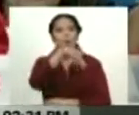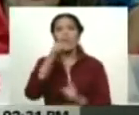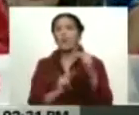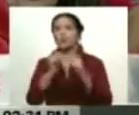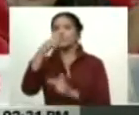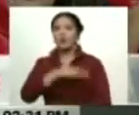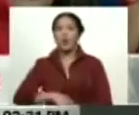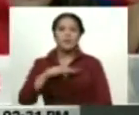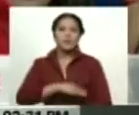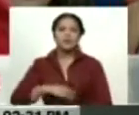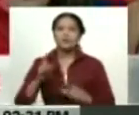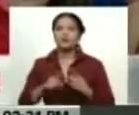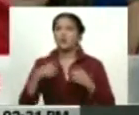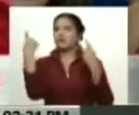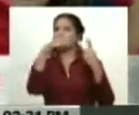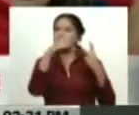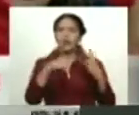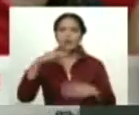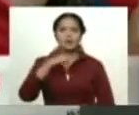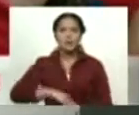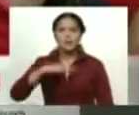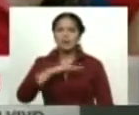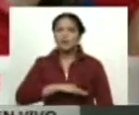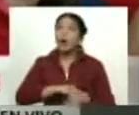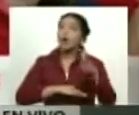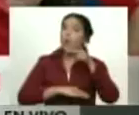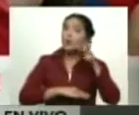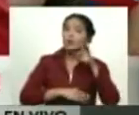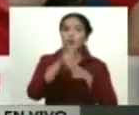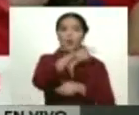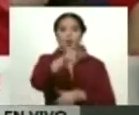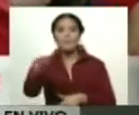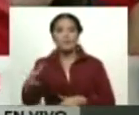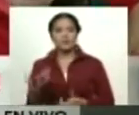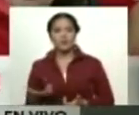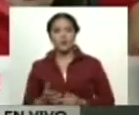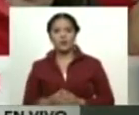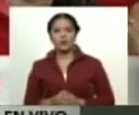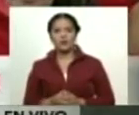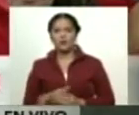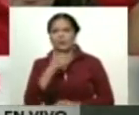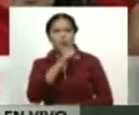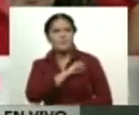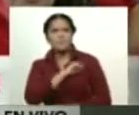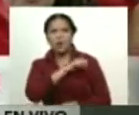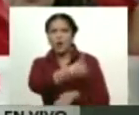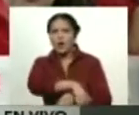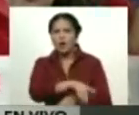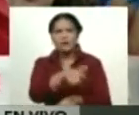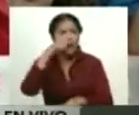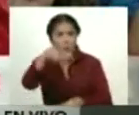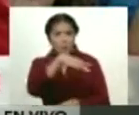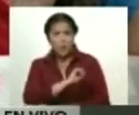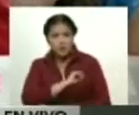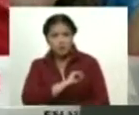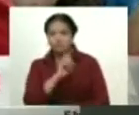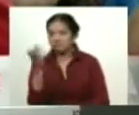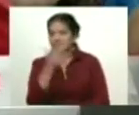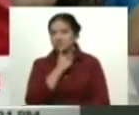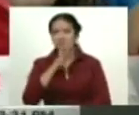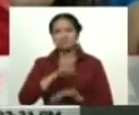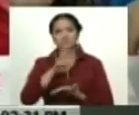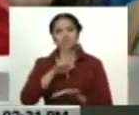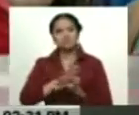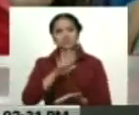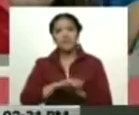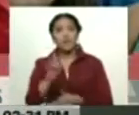las misiones, las grandes misiones, oyendo a la gente. No le tenemos miedo a las calles ni al pueblo.